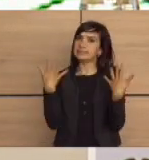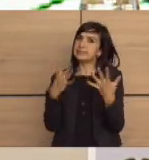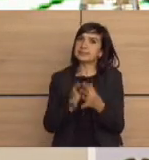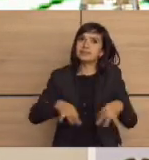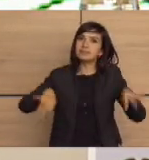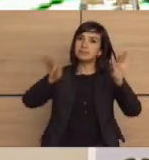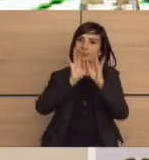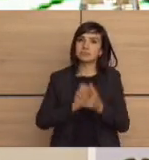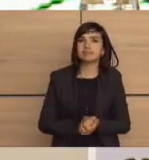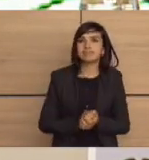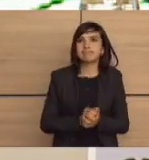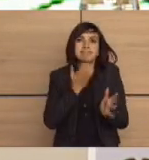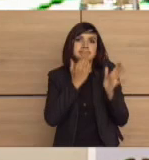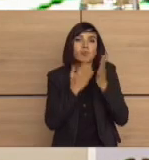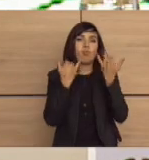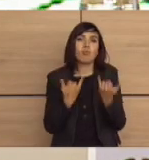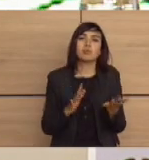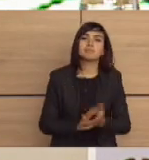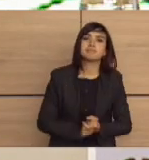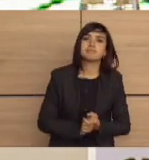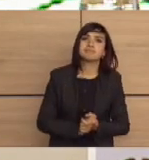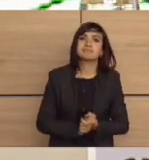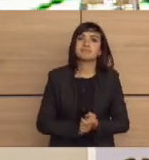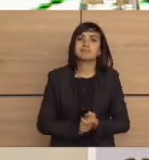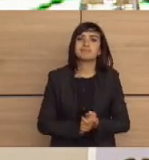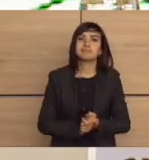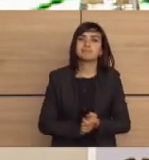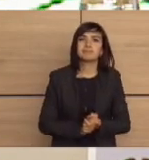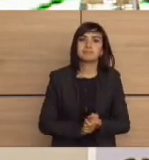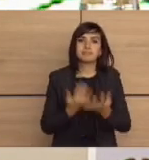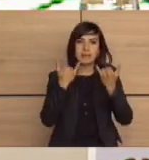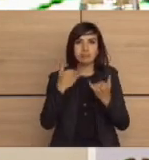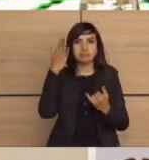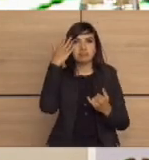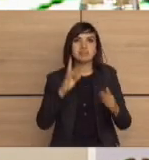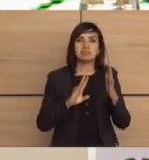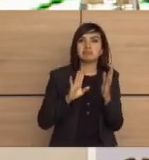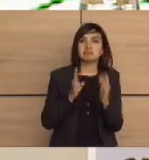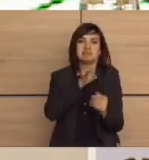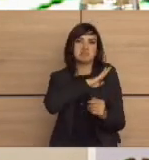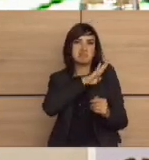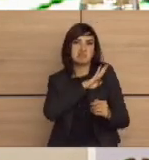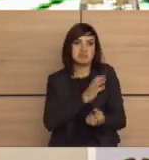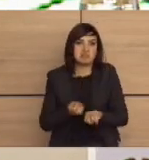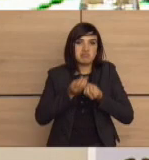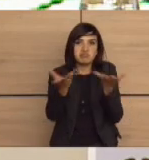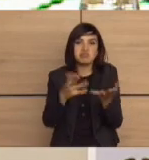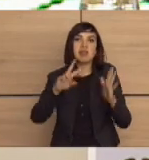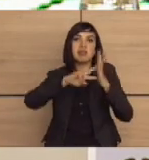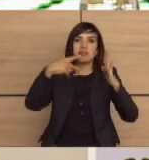sentido, por ejemplo, que todos los adelantos en la educación secundaria que se han dado en la